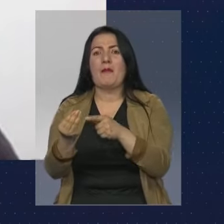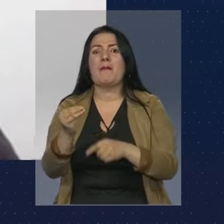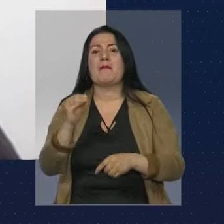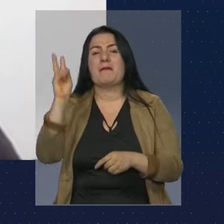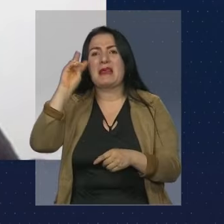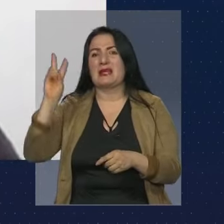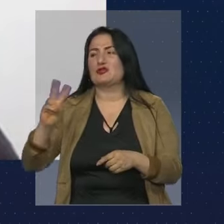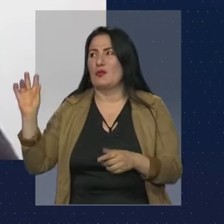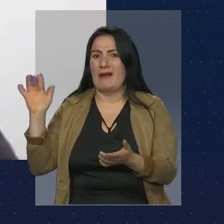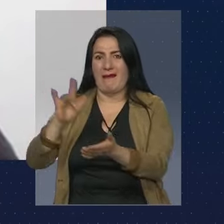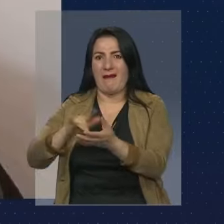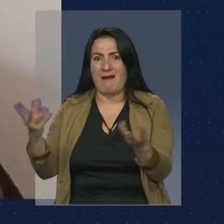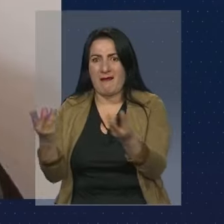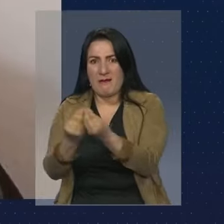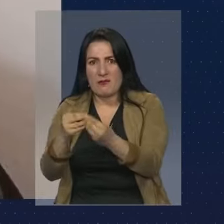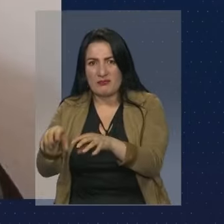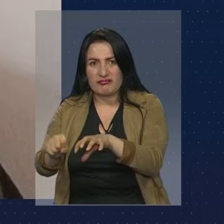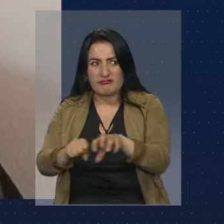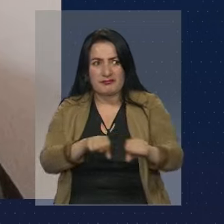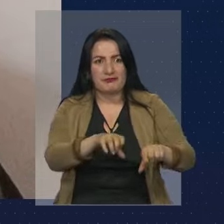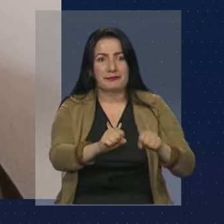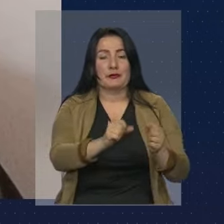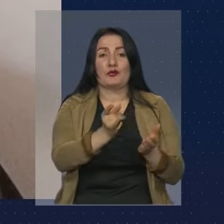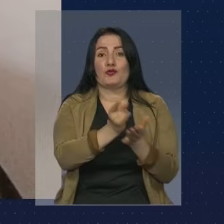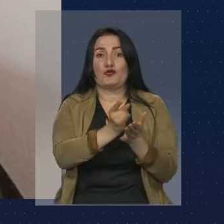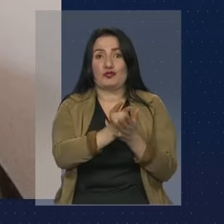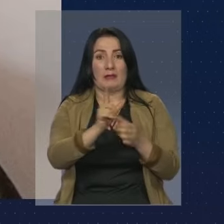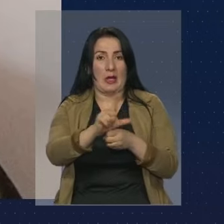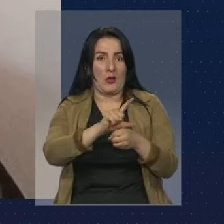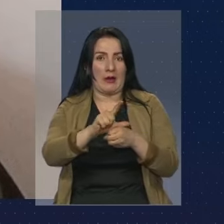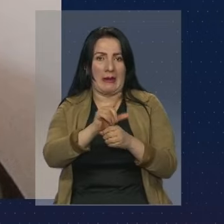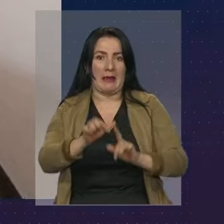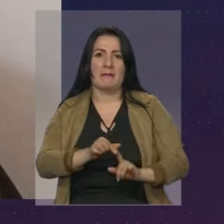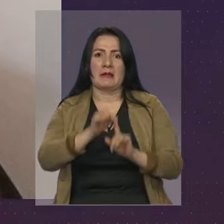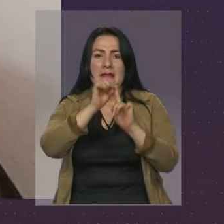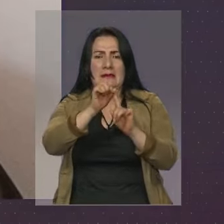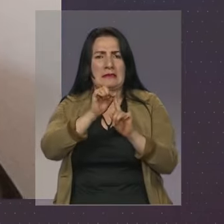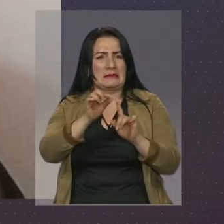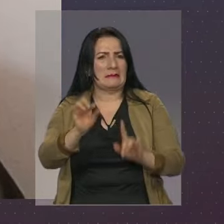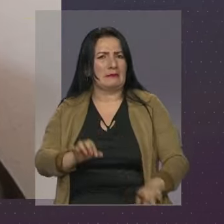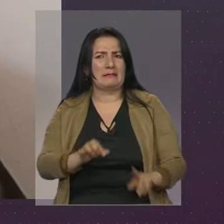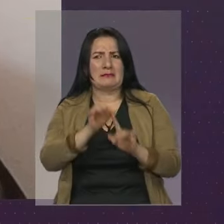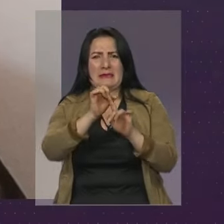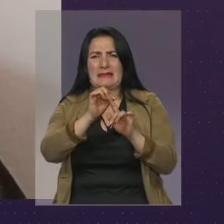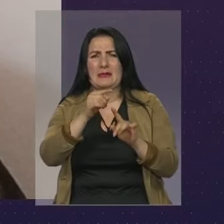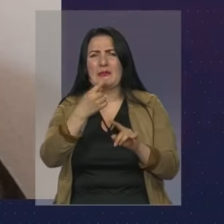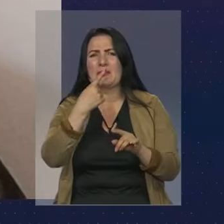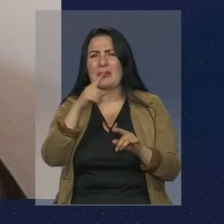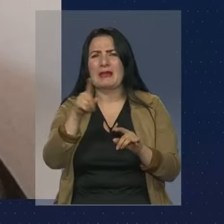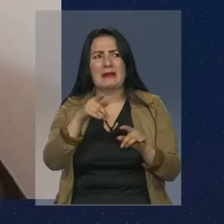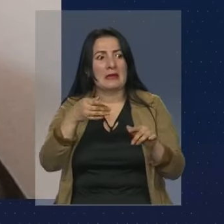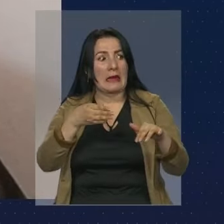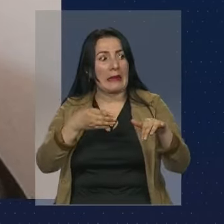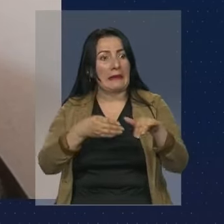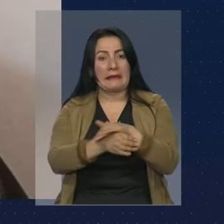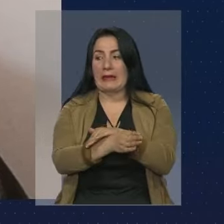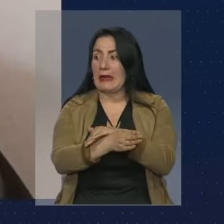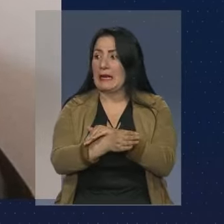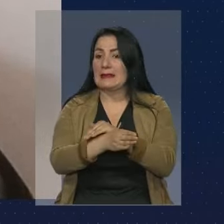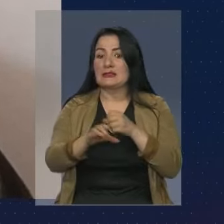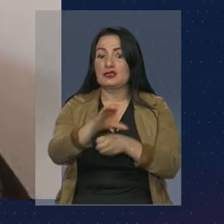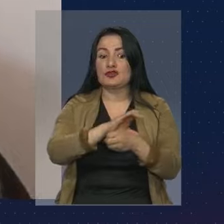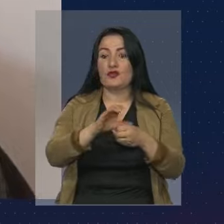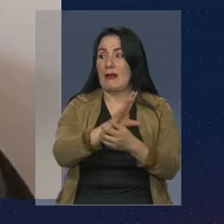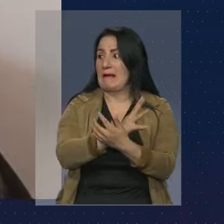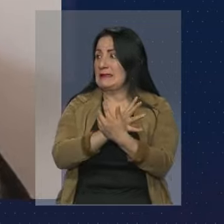venezolanos que han llegado a esos territorios. Es una localidad importante porque es una localidad bisagra, digamos, tiene la posibilidad de entrar a la ciudad, pero